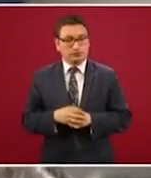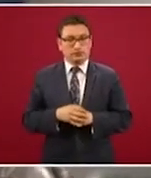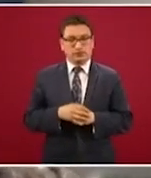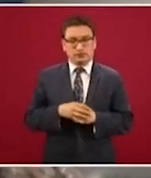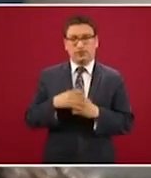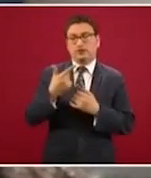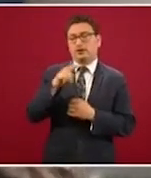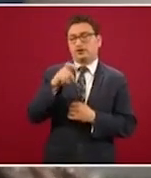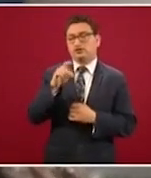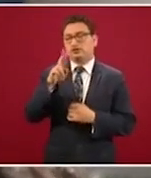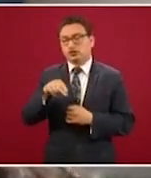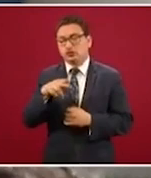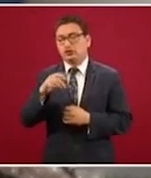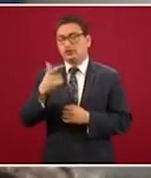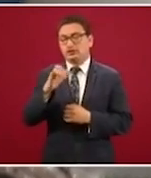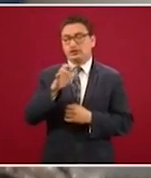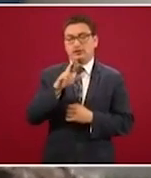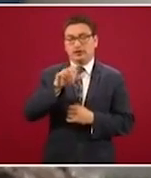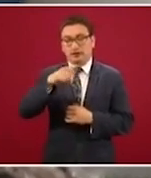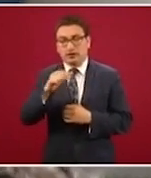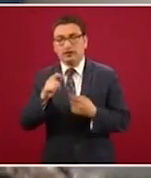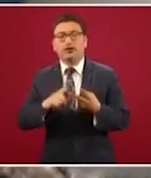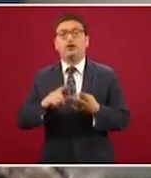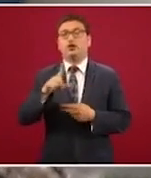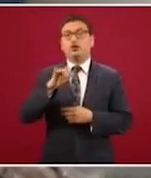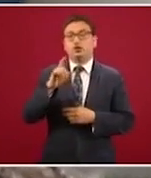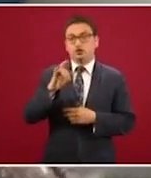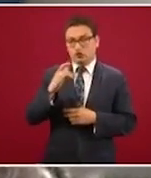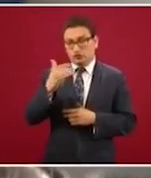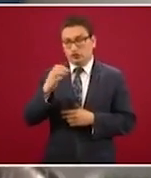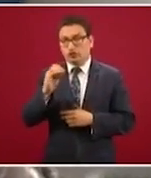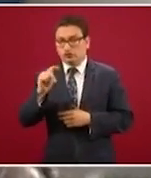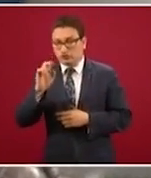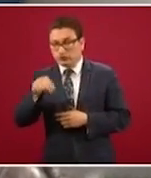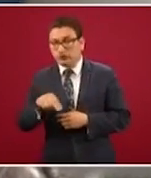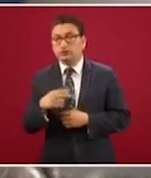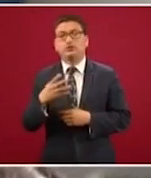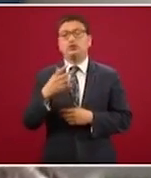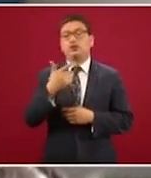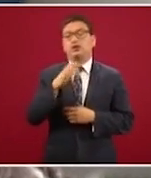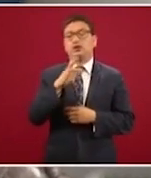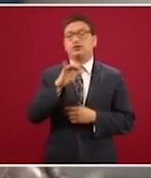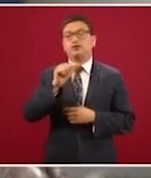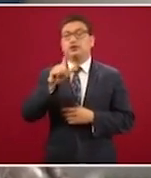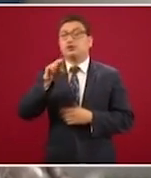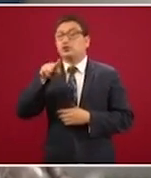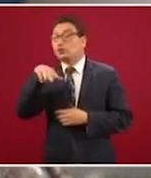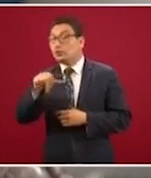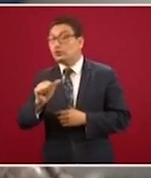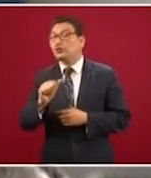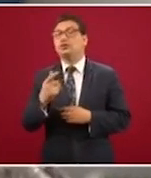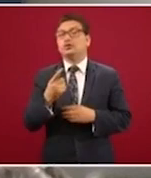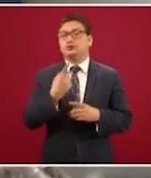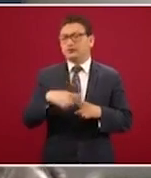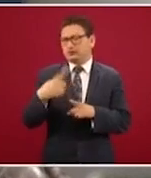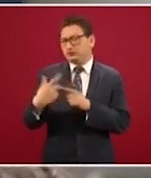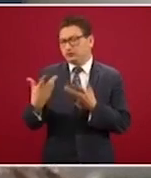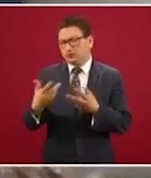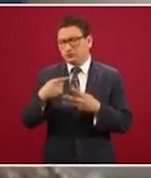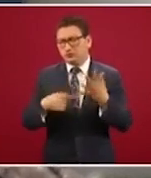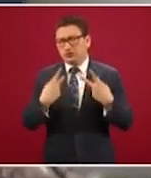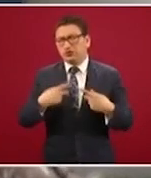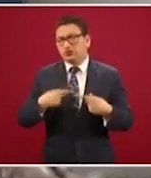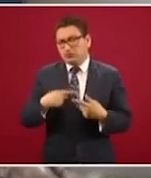de Gastón Azcárraga, el de Lozoya Austin, tenemos el de García Luna. Y bueno, pues en este caso